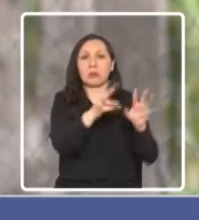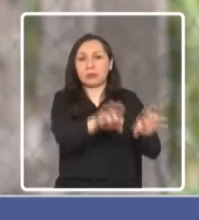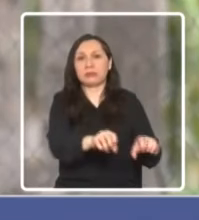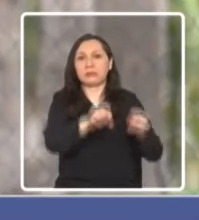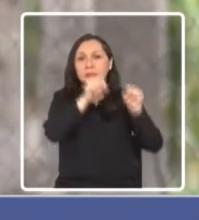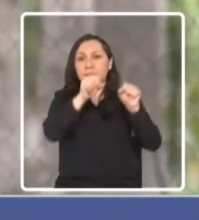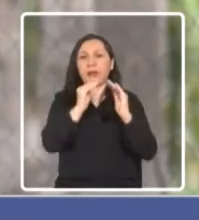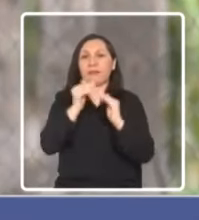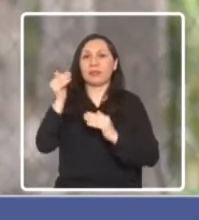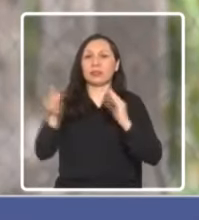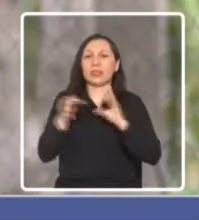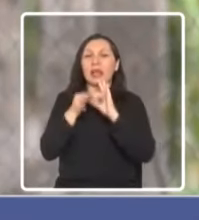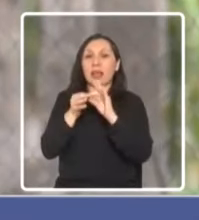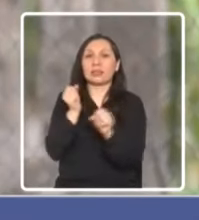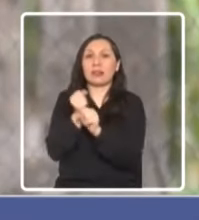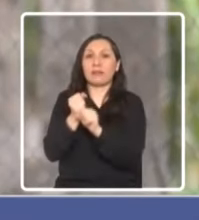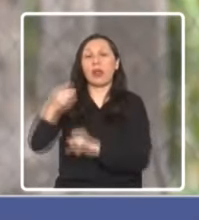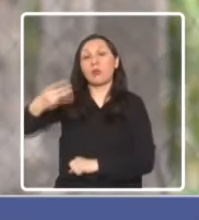ley.